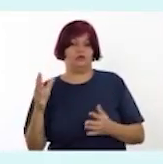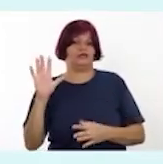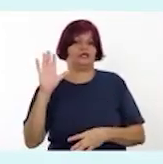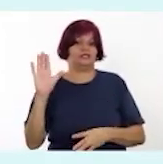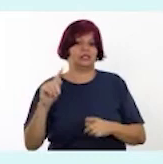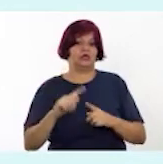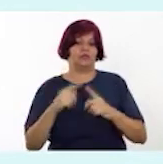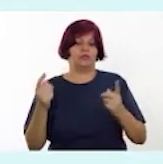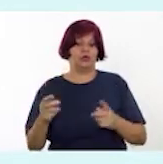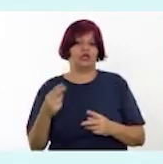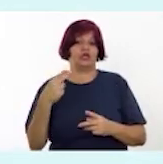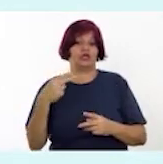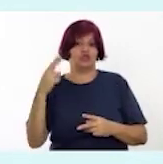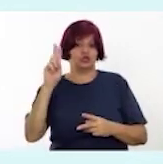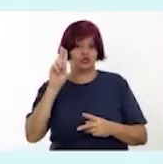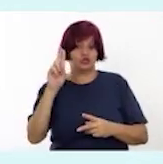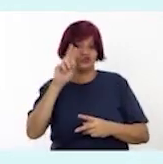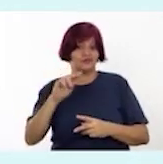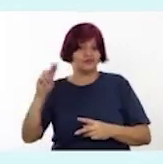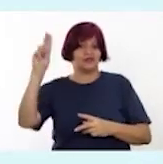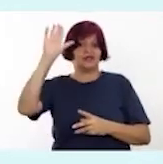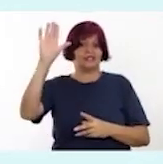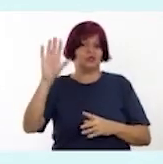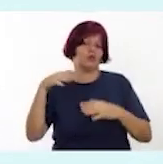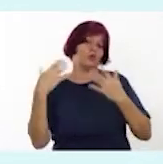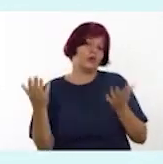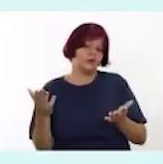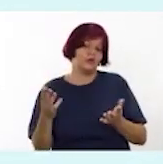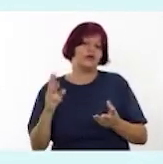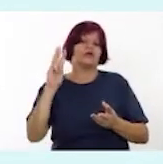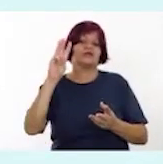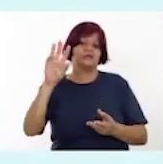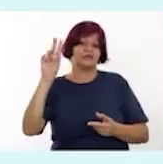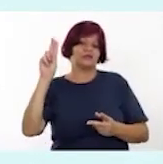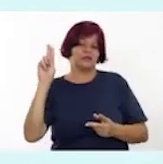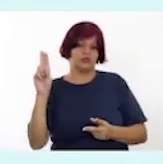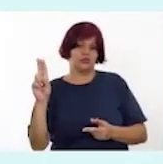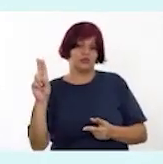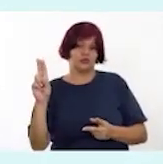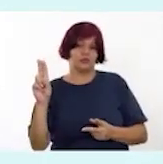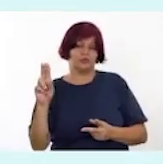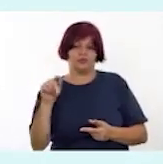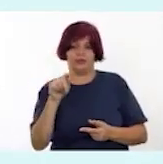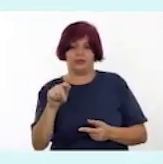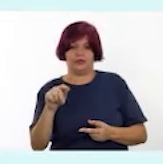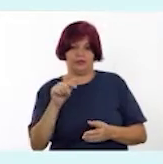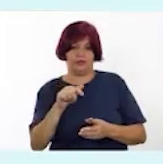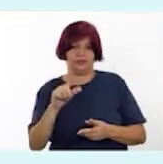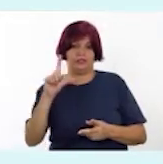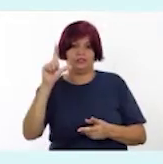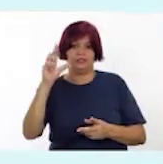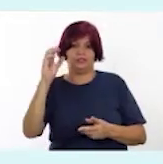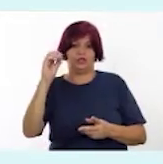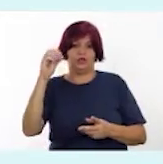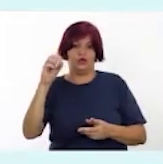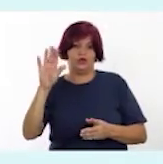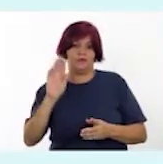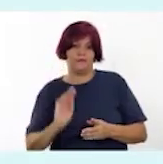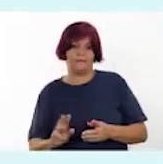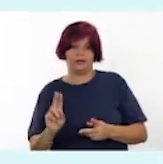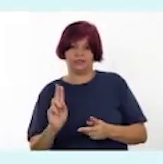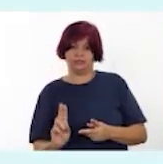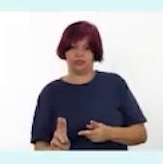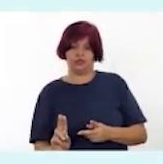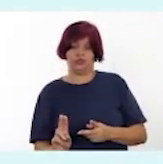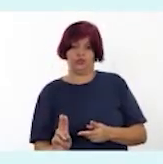es 5, bueno, porque 2 a la 5 es 32, logaritmo, aquí debe aparecer logaritmo en base 2, está